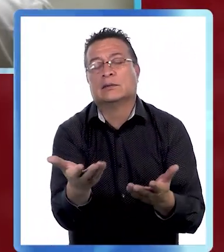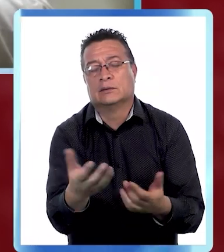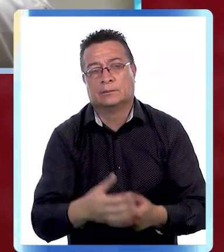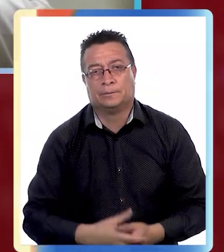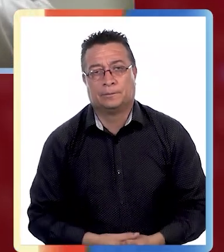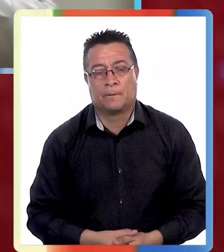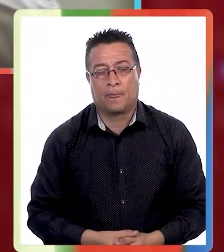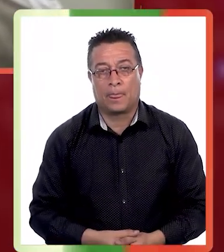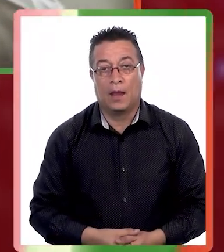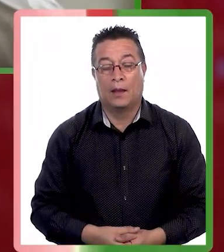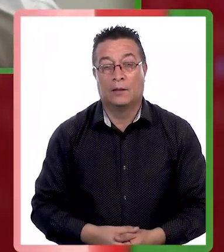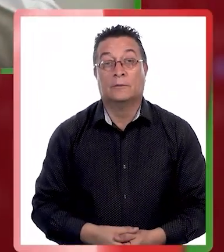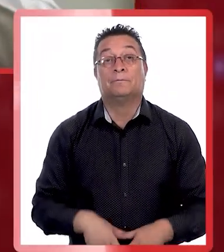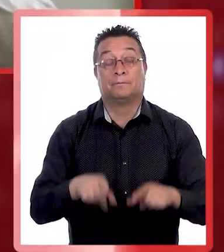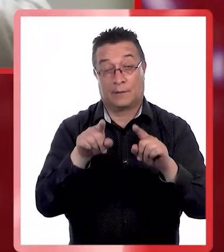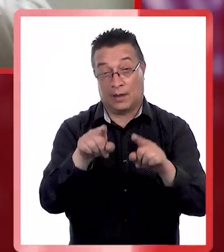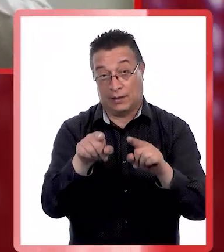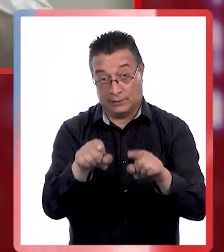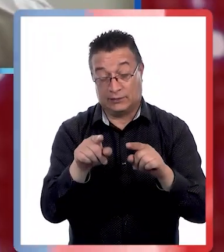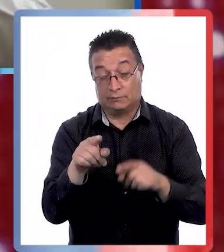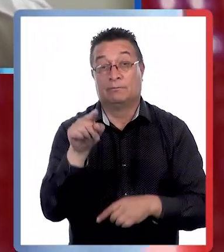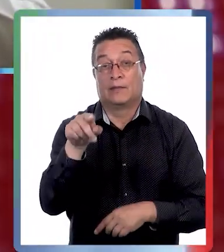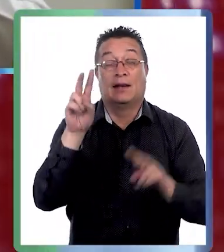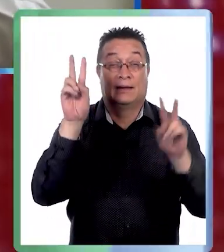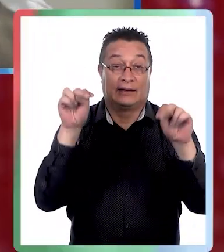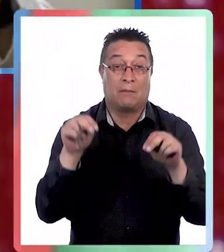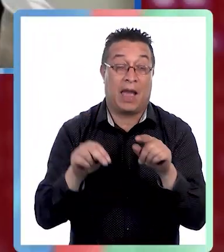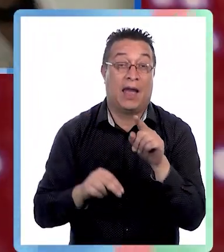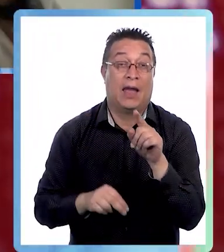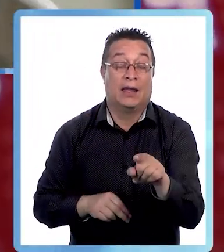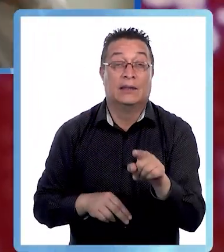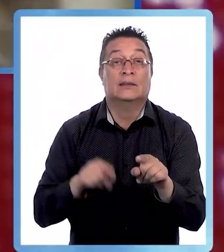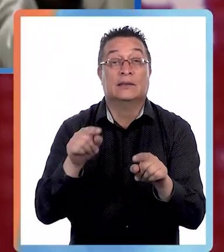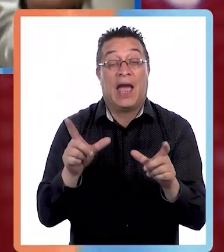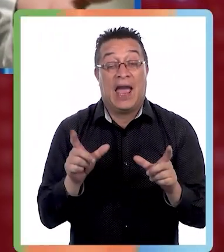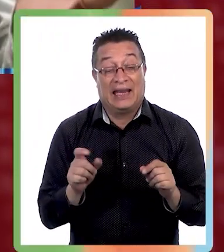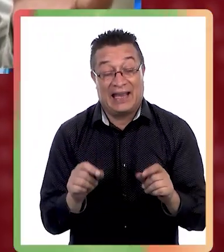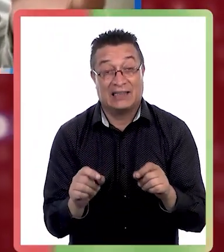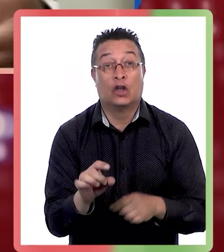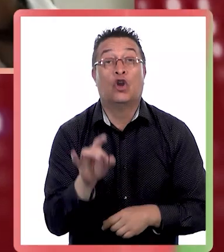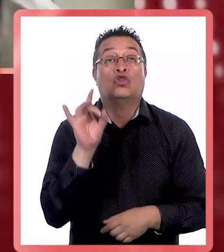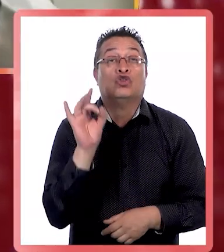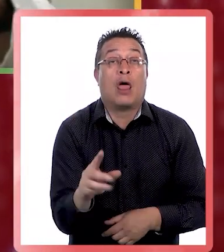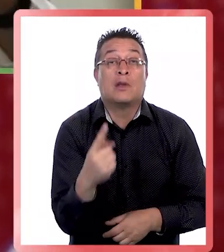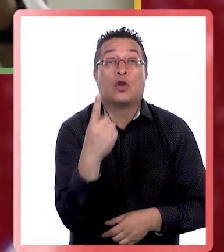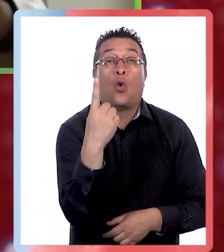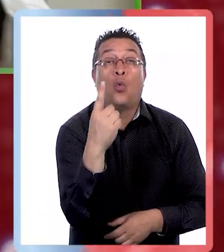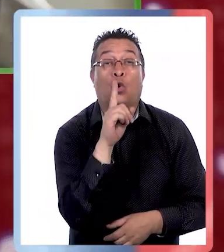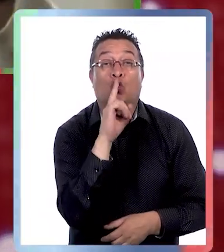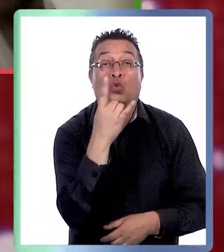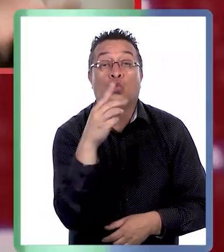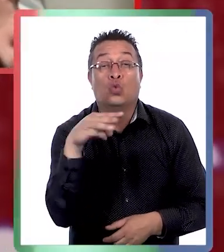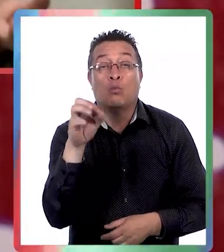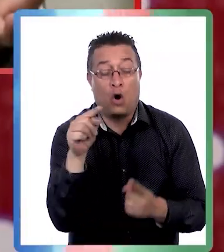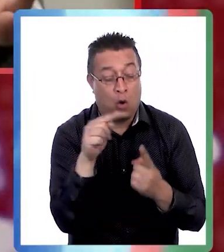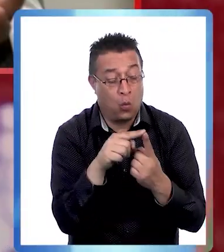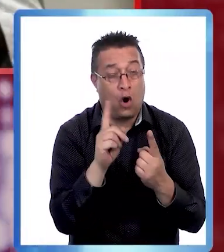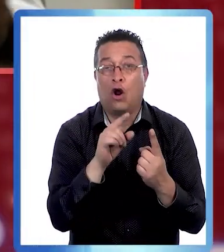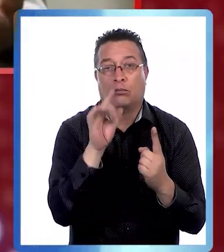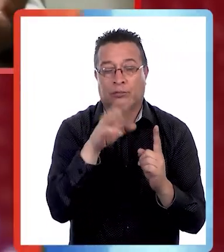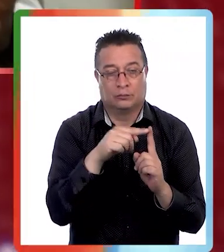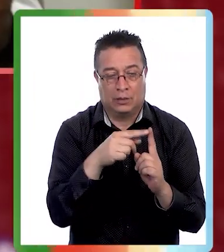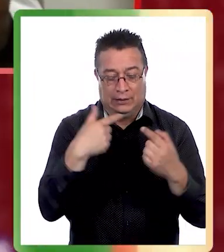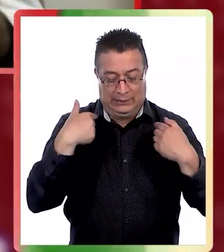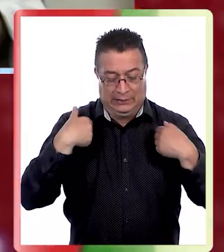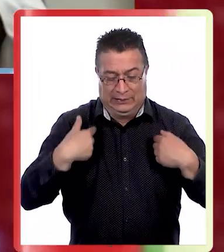El primer concepto que hay detrás de esto es que el cáncer no es un puro tumor. El cáncer es una enfermedad que afecta a toda la persona